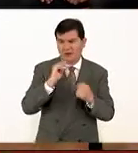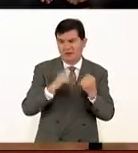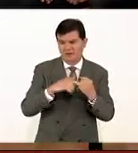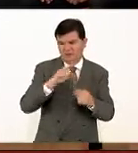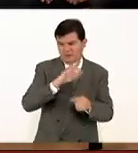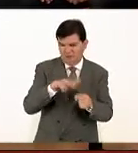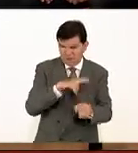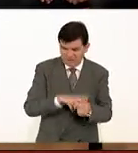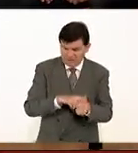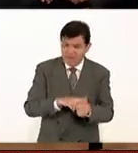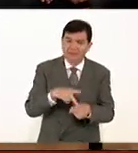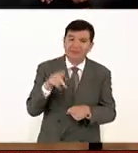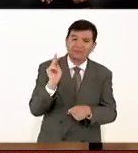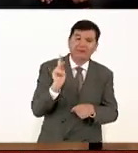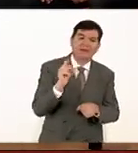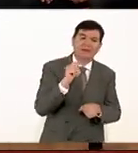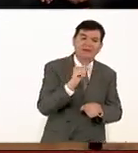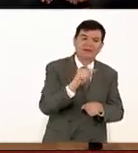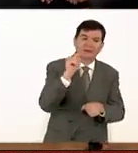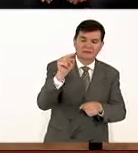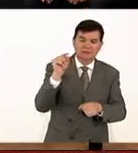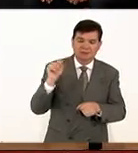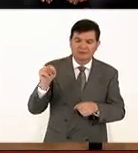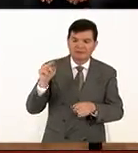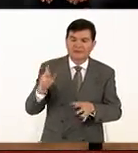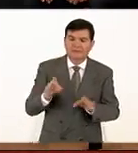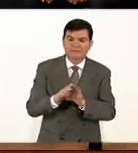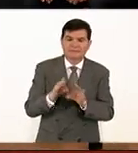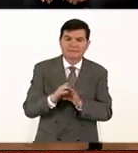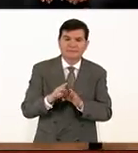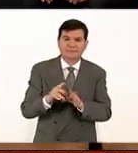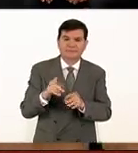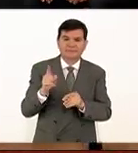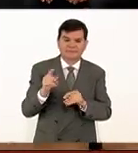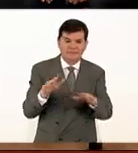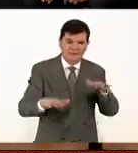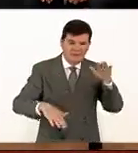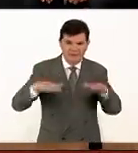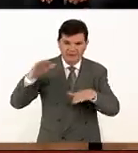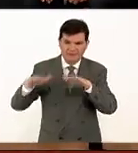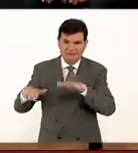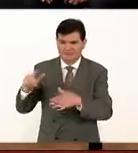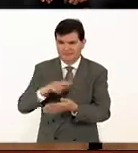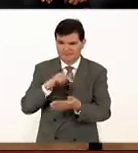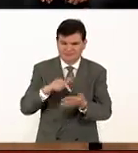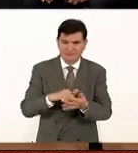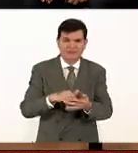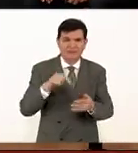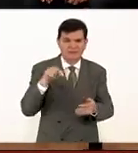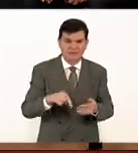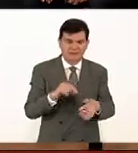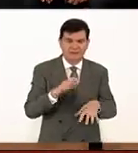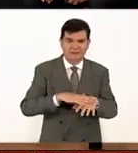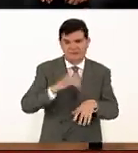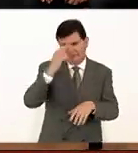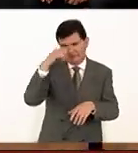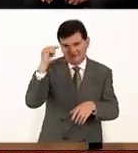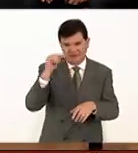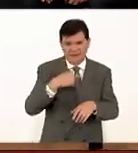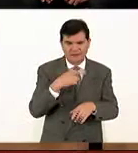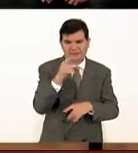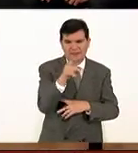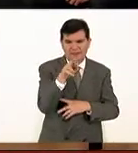extraño, pero ciertamente es algo que varía mucho en función del lugar. Aquí sería mucho más fácil encontrar